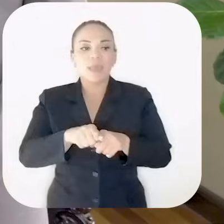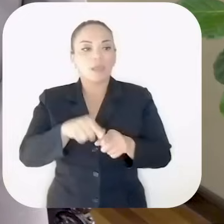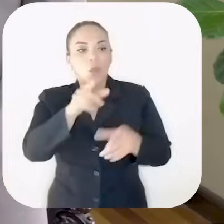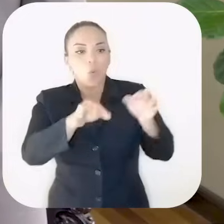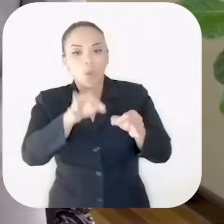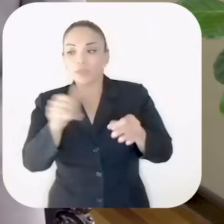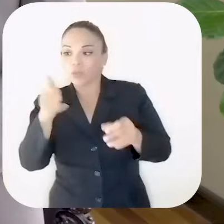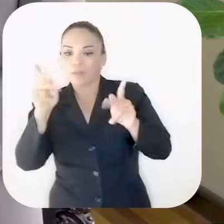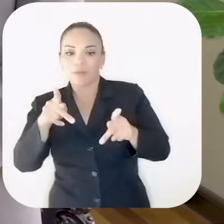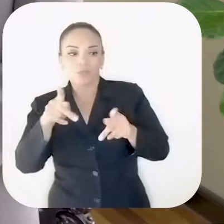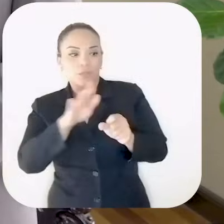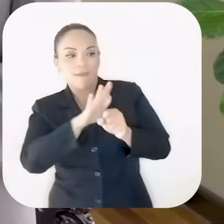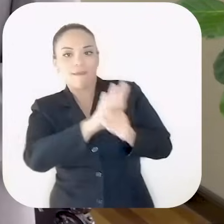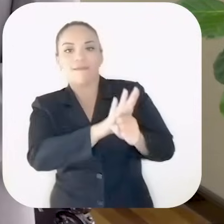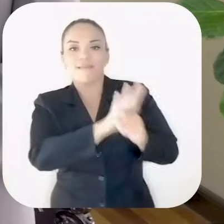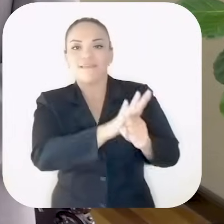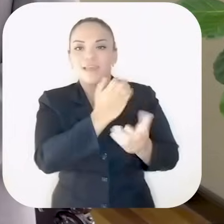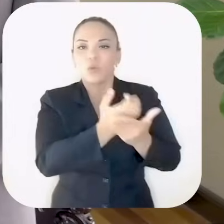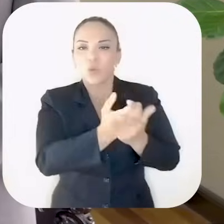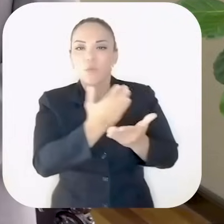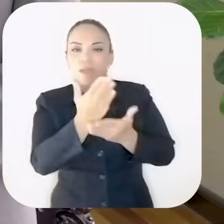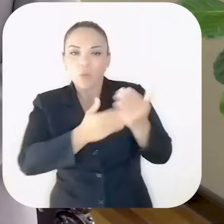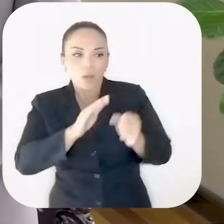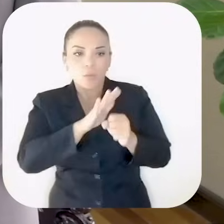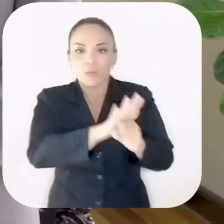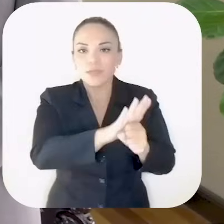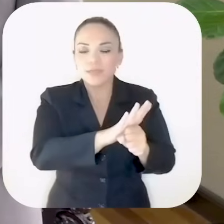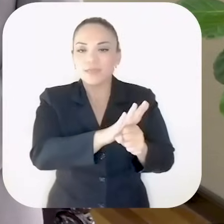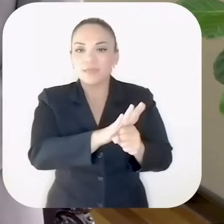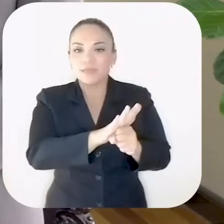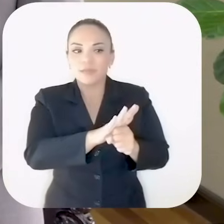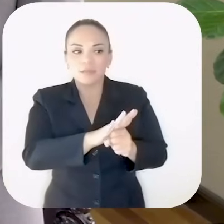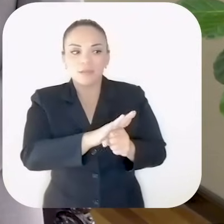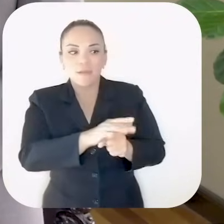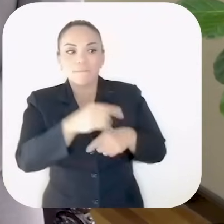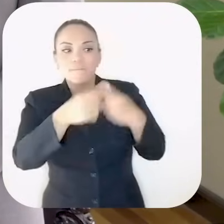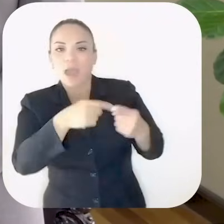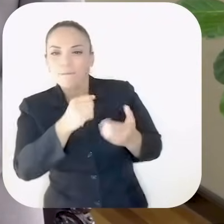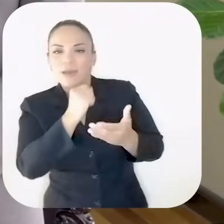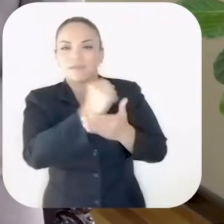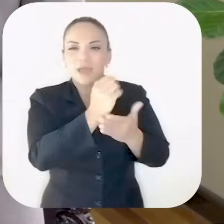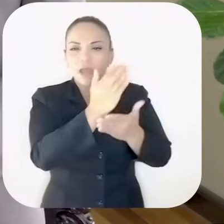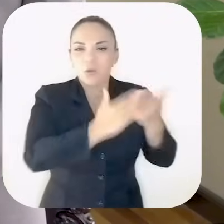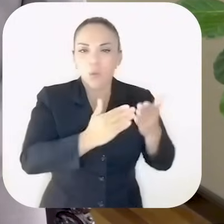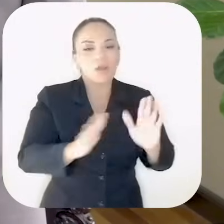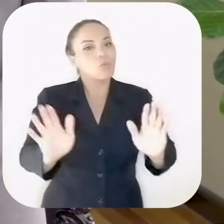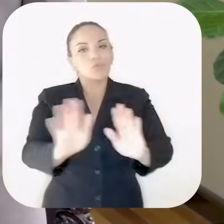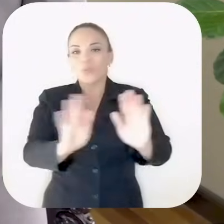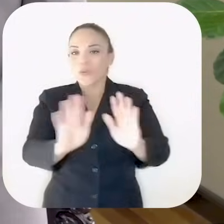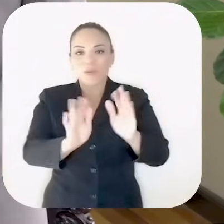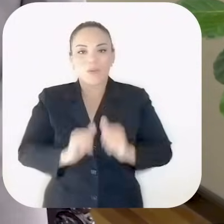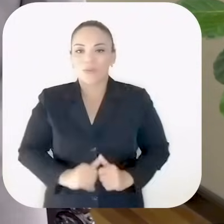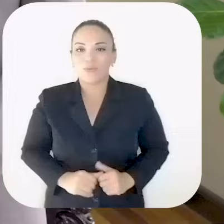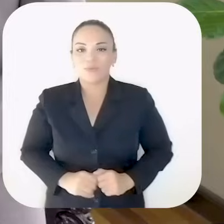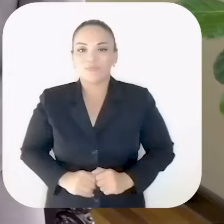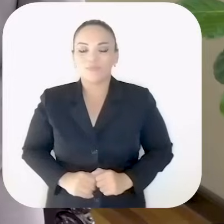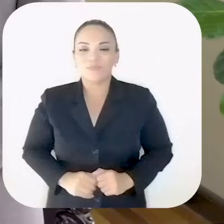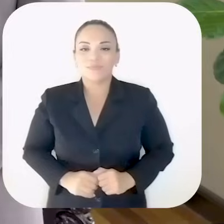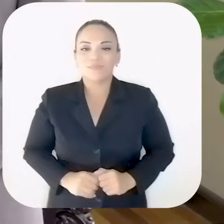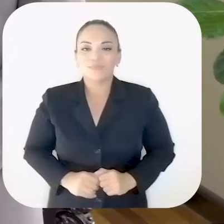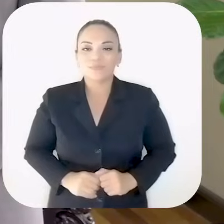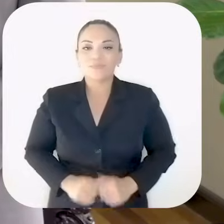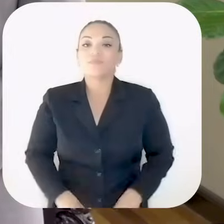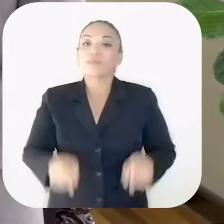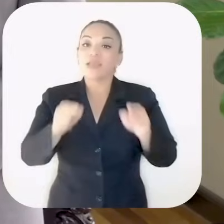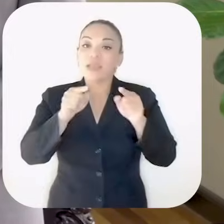mucho menos de presiones a su seguridad personal. Eso solo